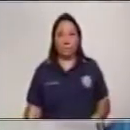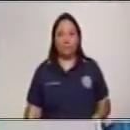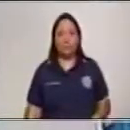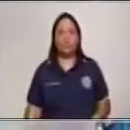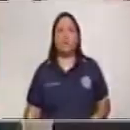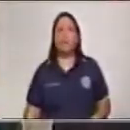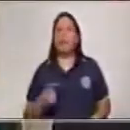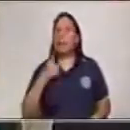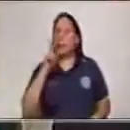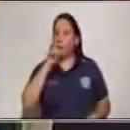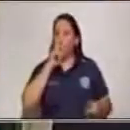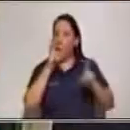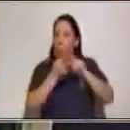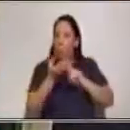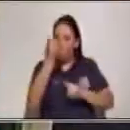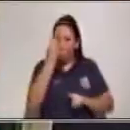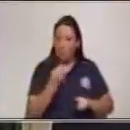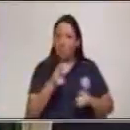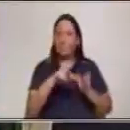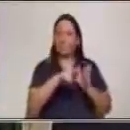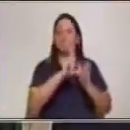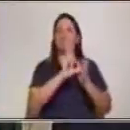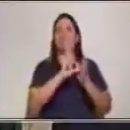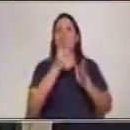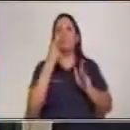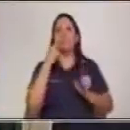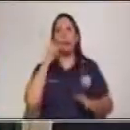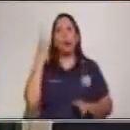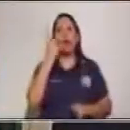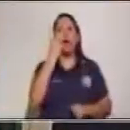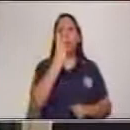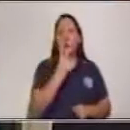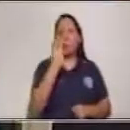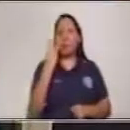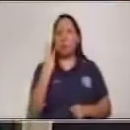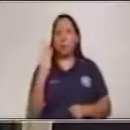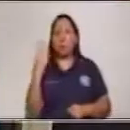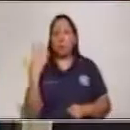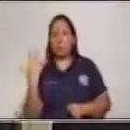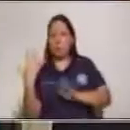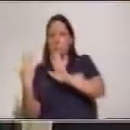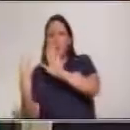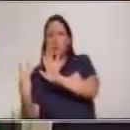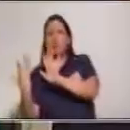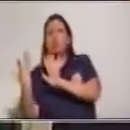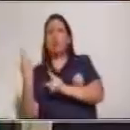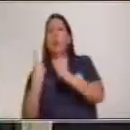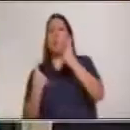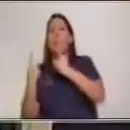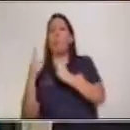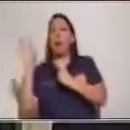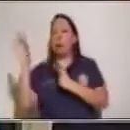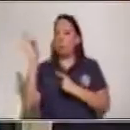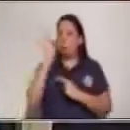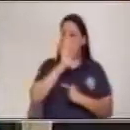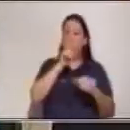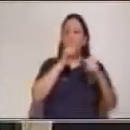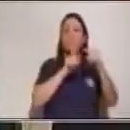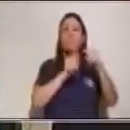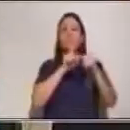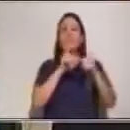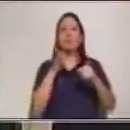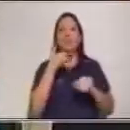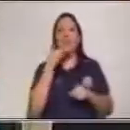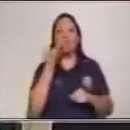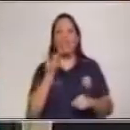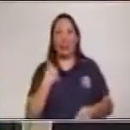Y repetimos el proceso nuevamente. ¿Cuál de los factores primos puede dividir a ambos números? En este caso es